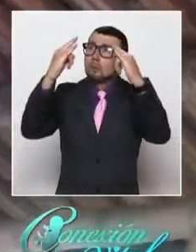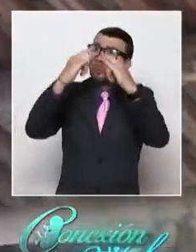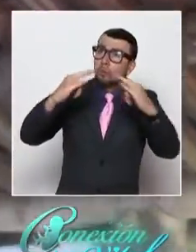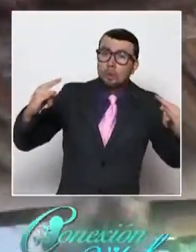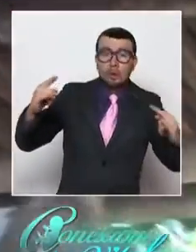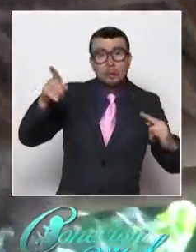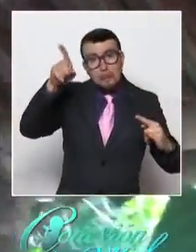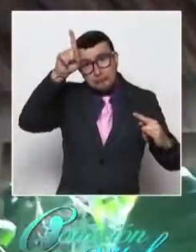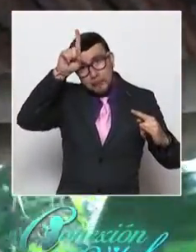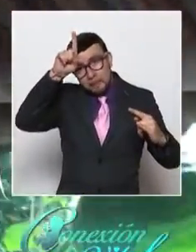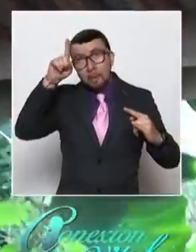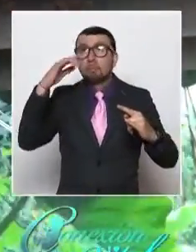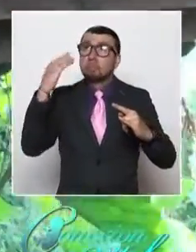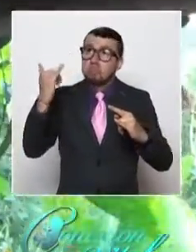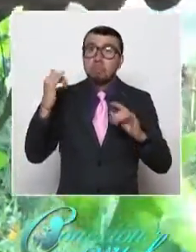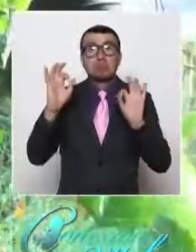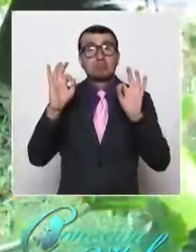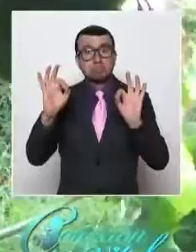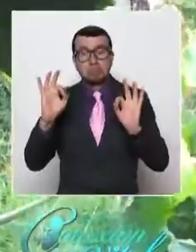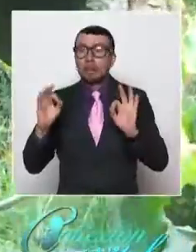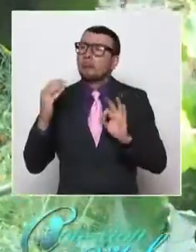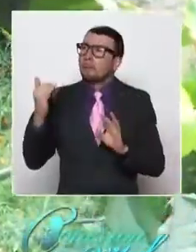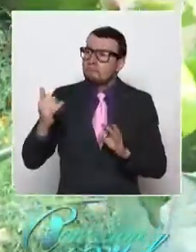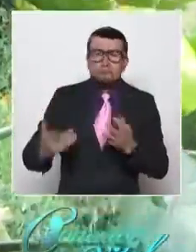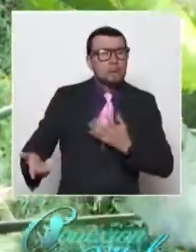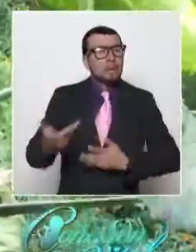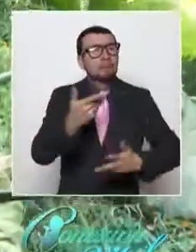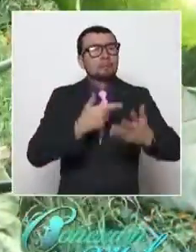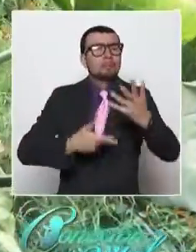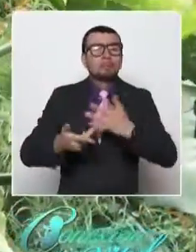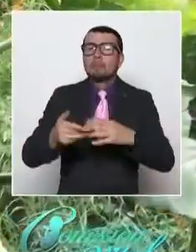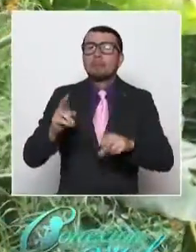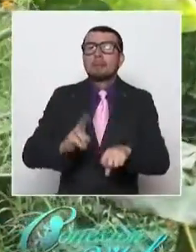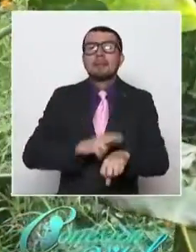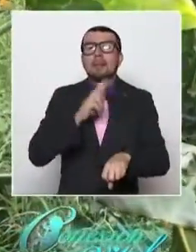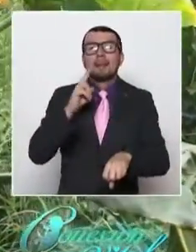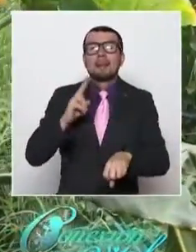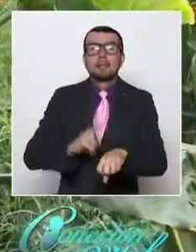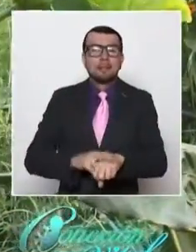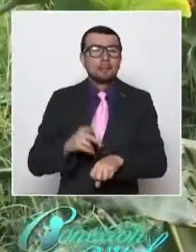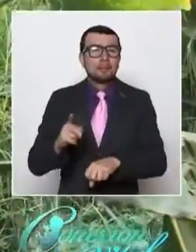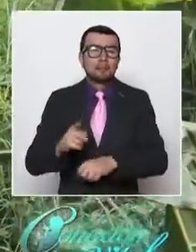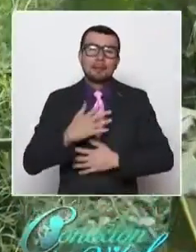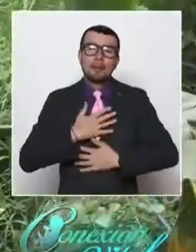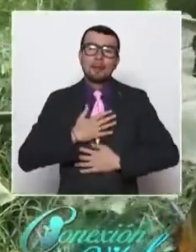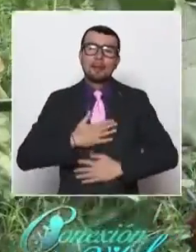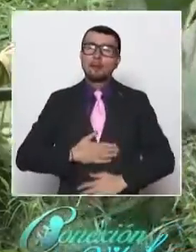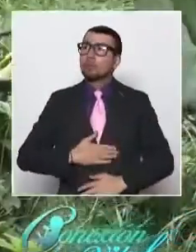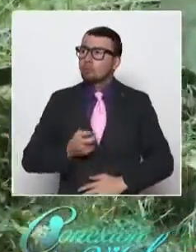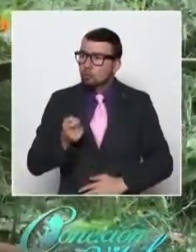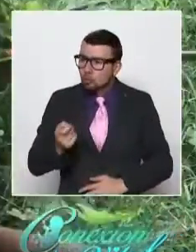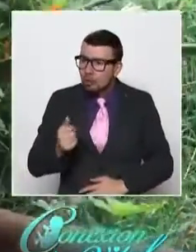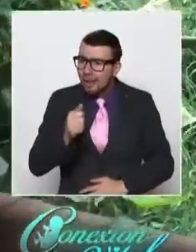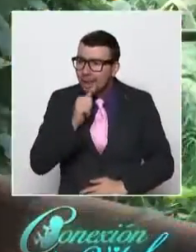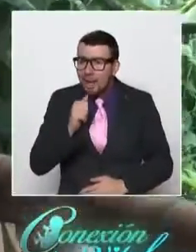en guadua y teja, en un ambiente absolutamente natural sobre una quebrada.